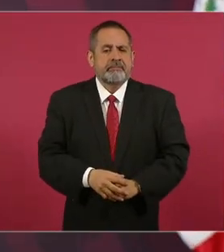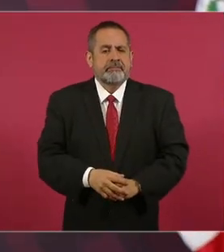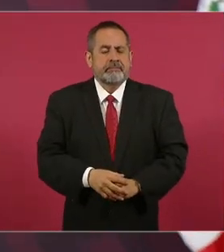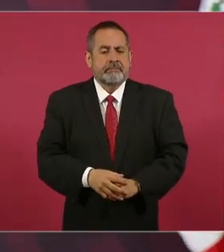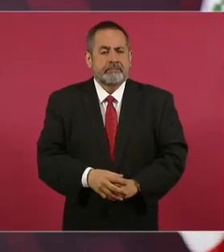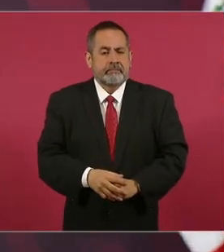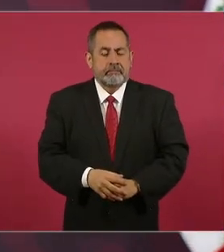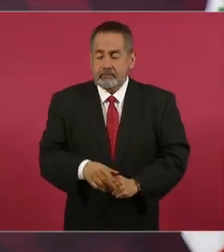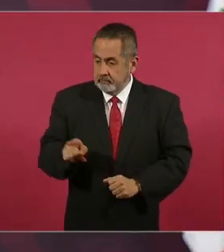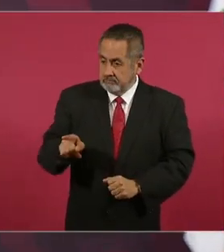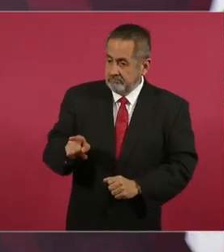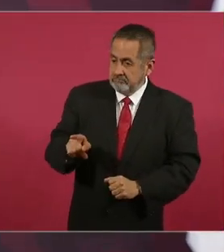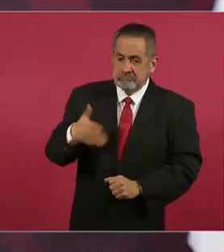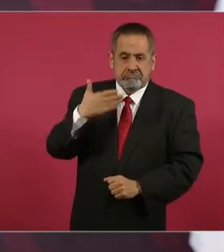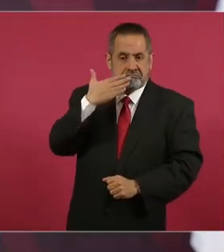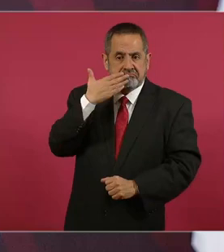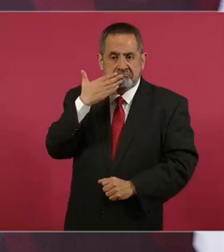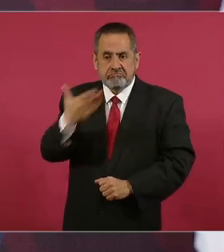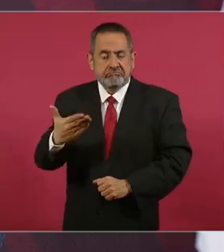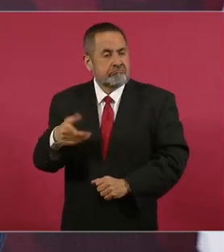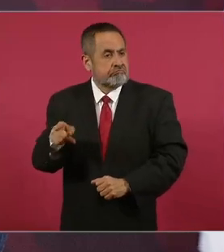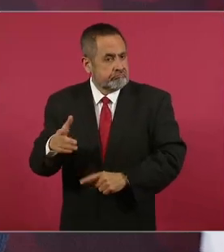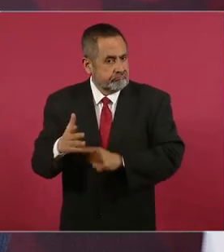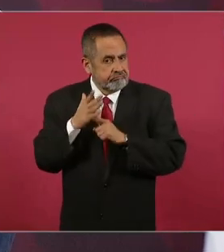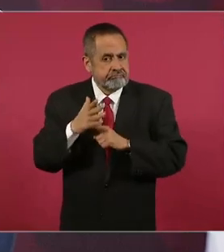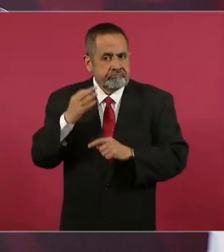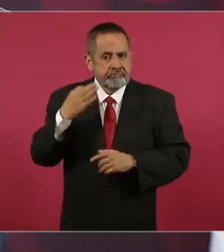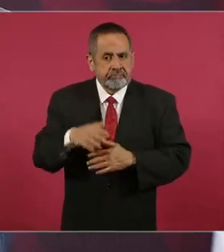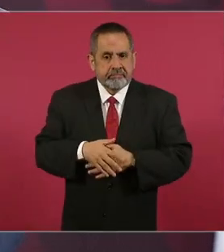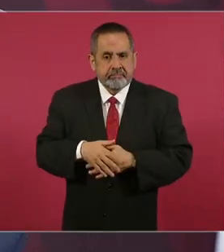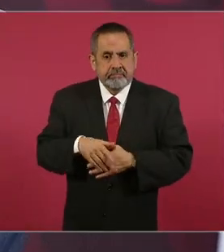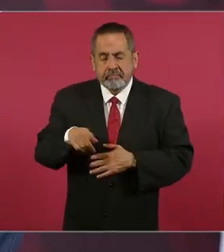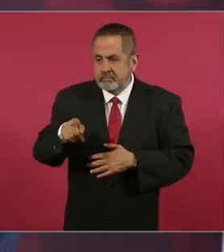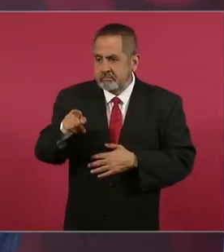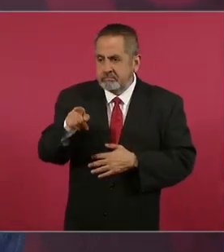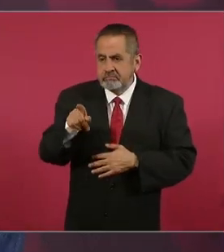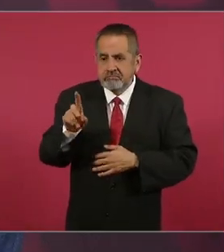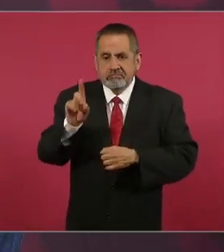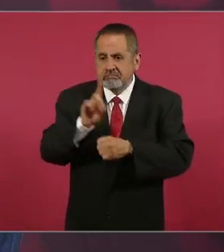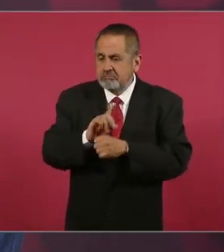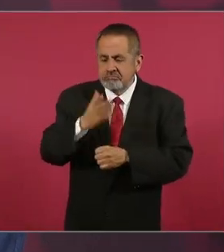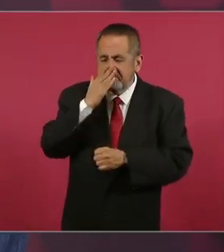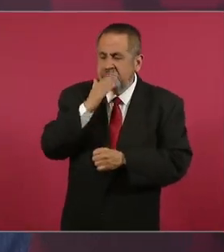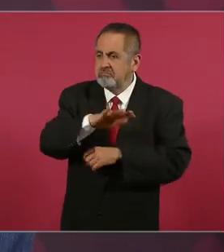Y fue un ejemplo porque hasta llovió, creo.